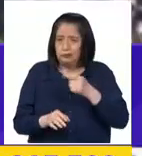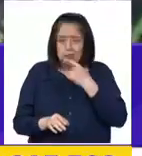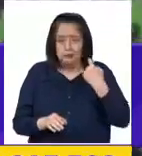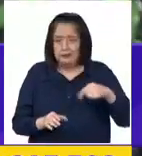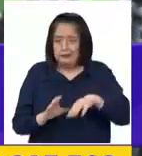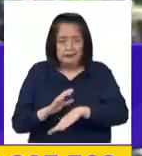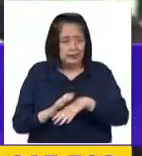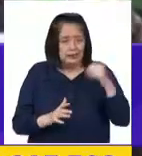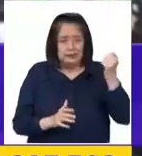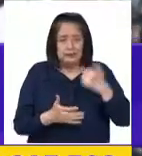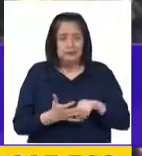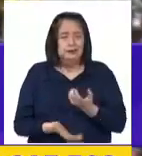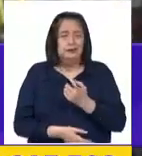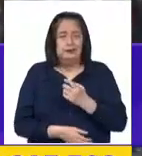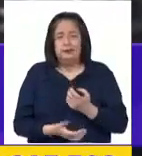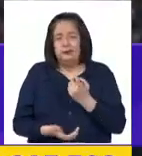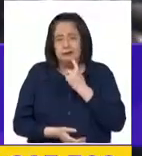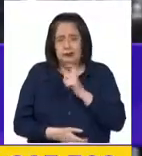rusa.